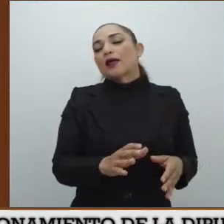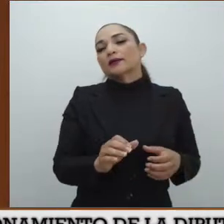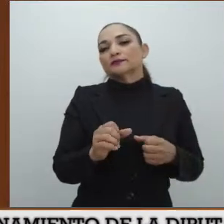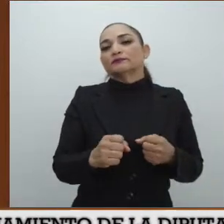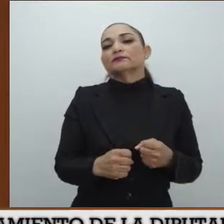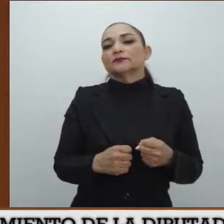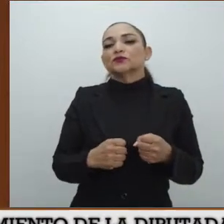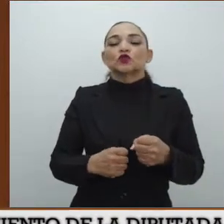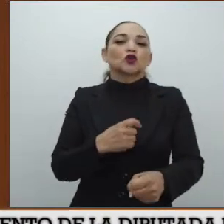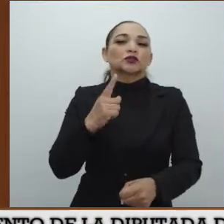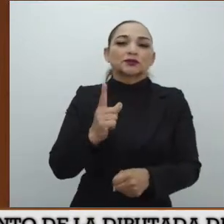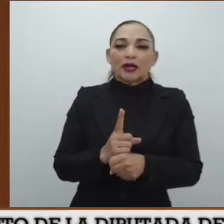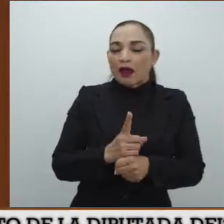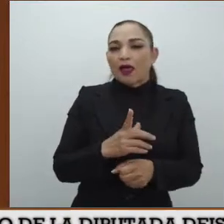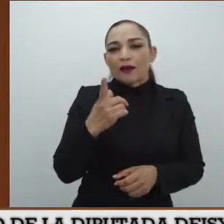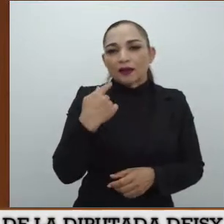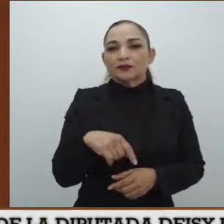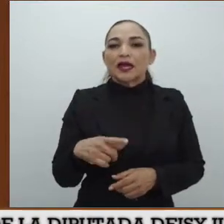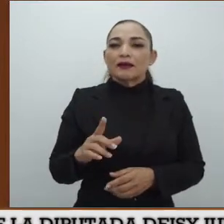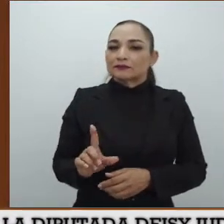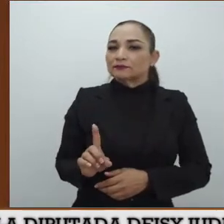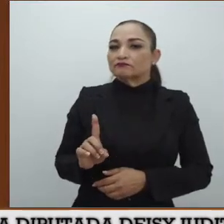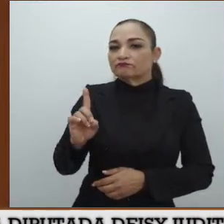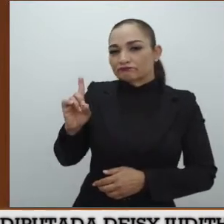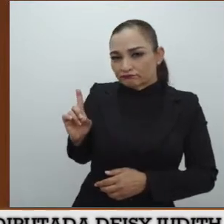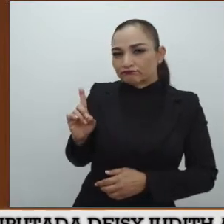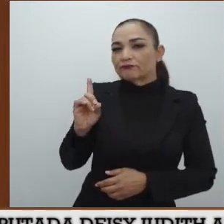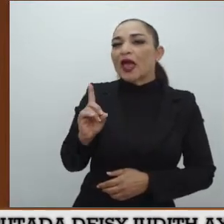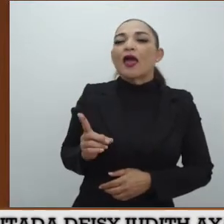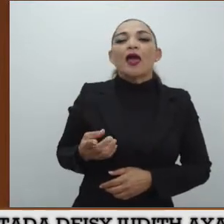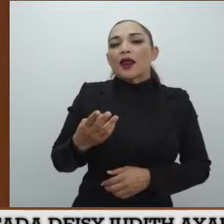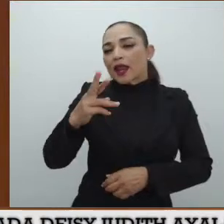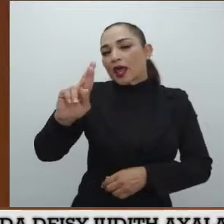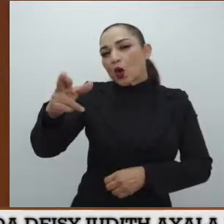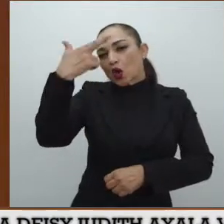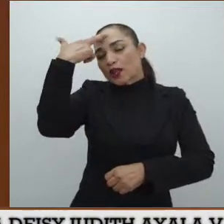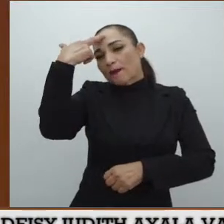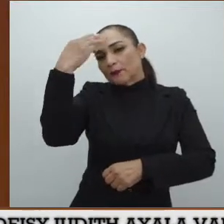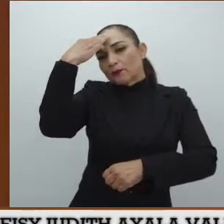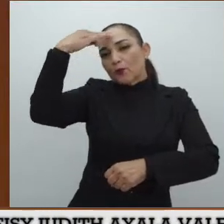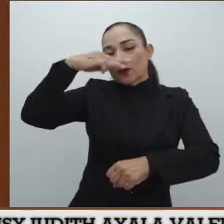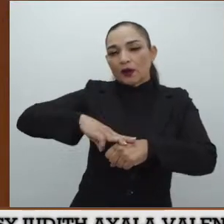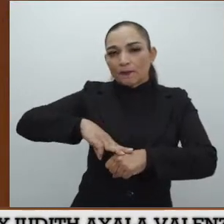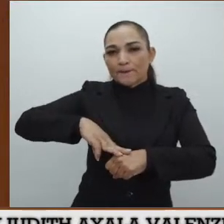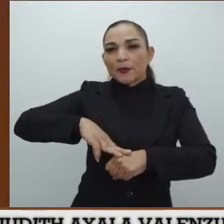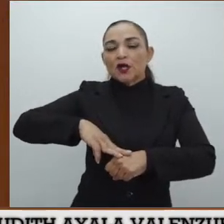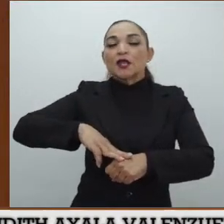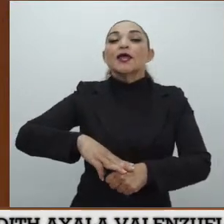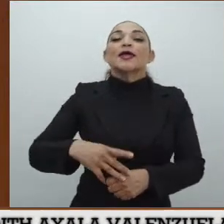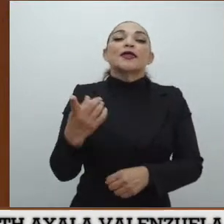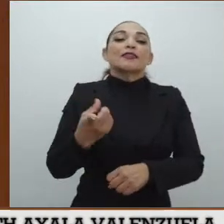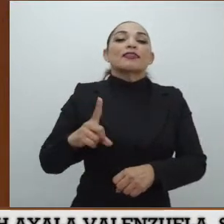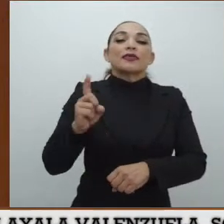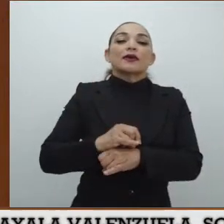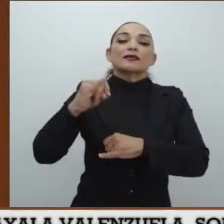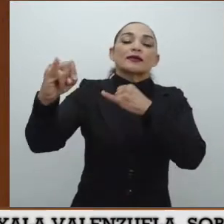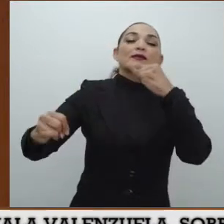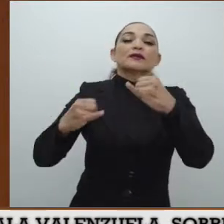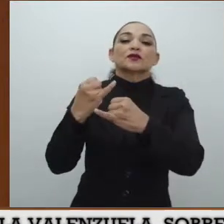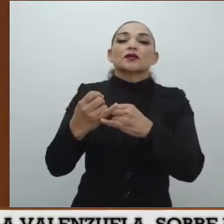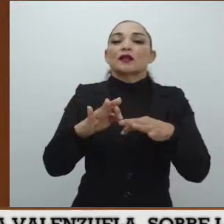domingo conmemoramos el Día Internacional del Trabajo y es muy importante que podamos recordar que fue